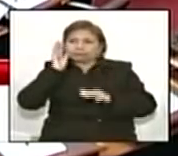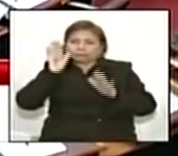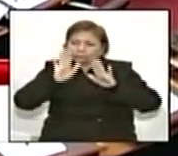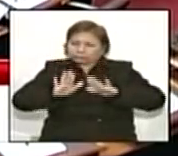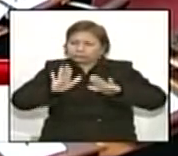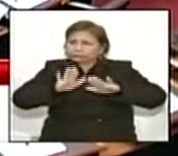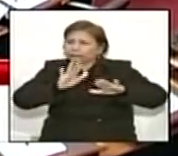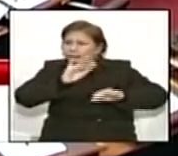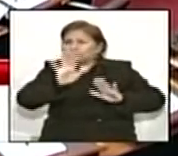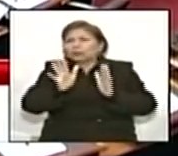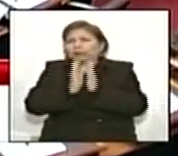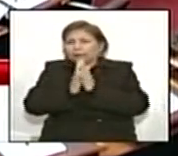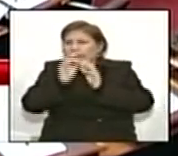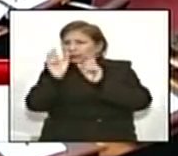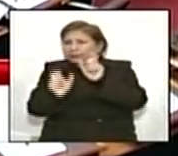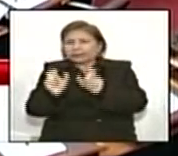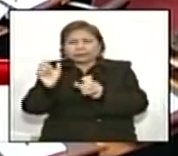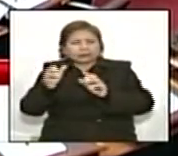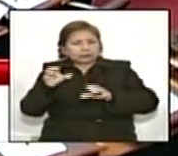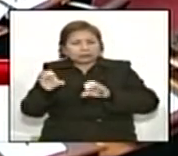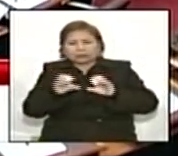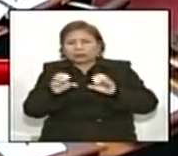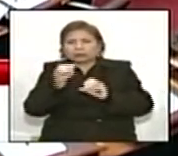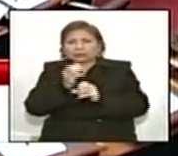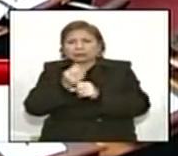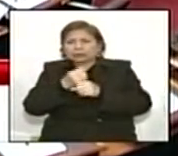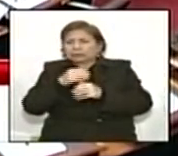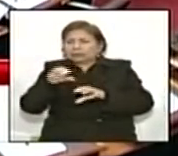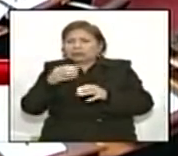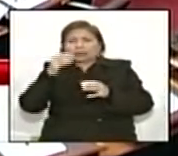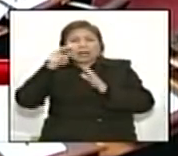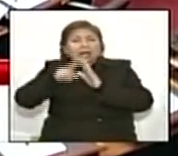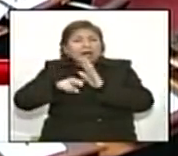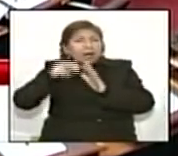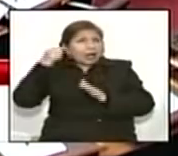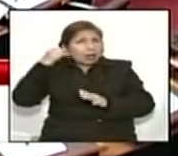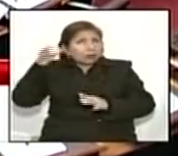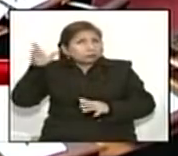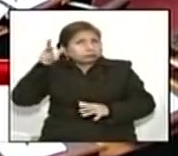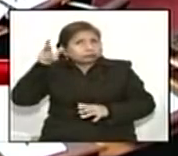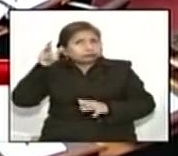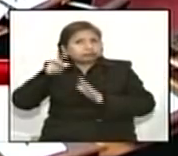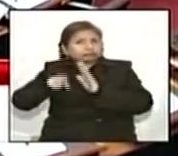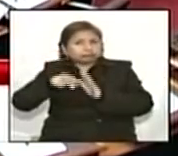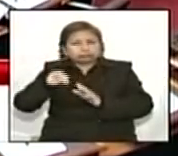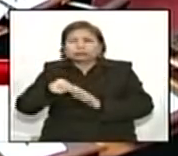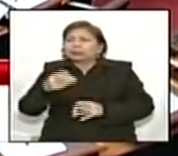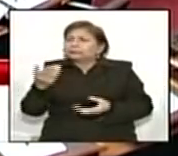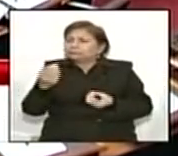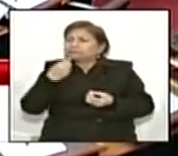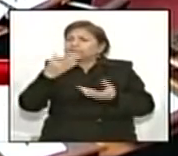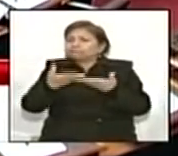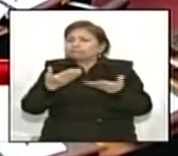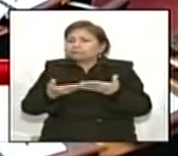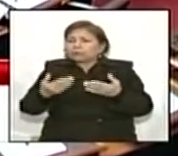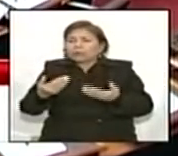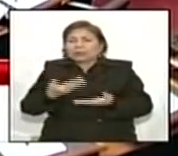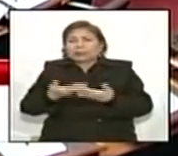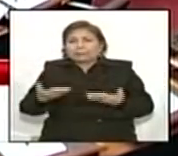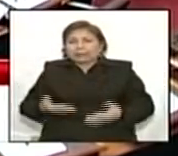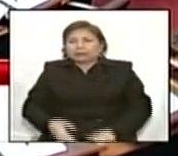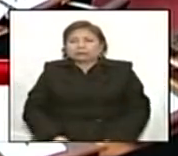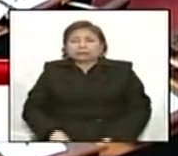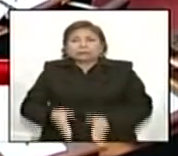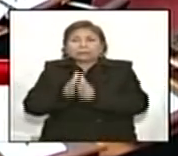que entablan esta negociación que al final termina con el desenlace del presidente. Yo creo que yo creo que así